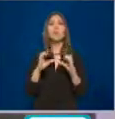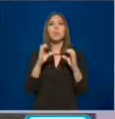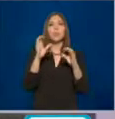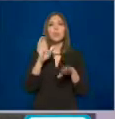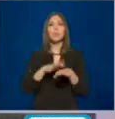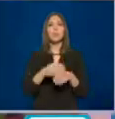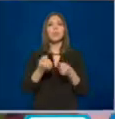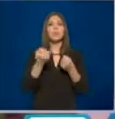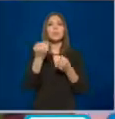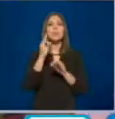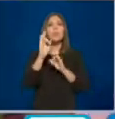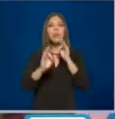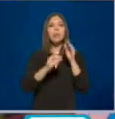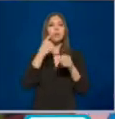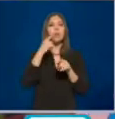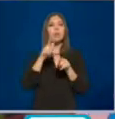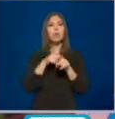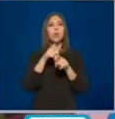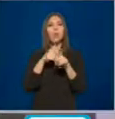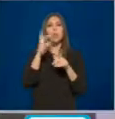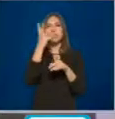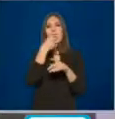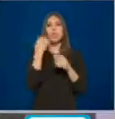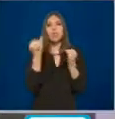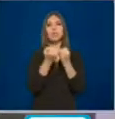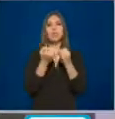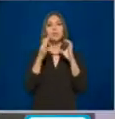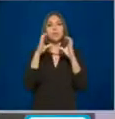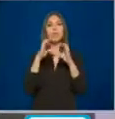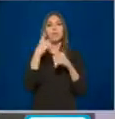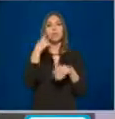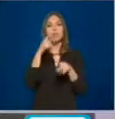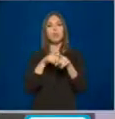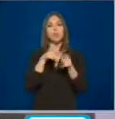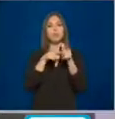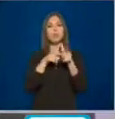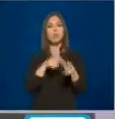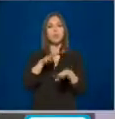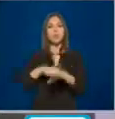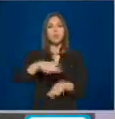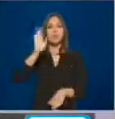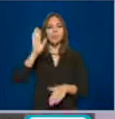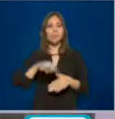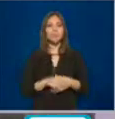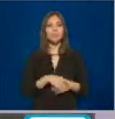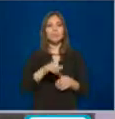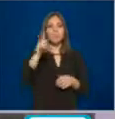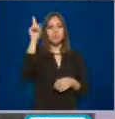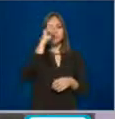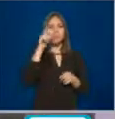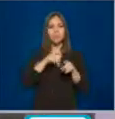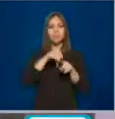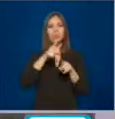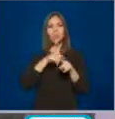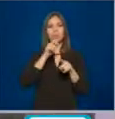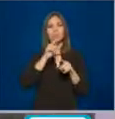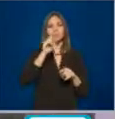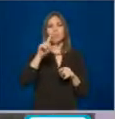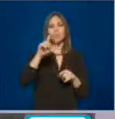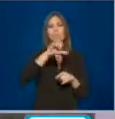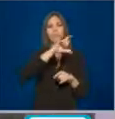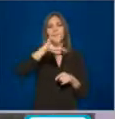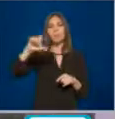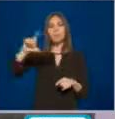y nutrido para que tenga un color lindo, pero sobre todo también protegerlo para que el color permanezca más. Ahí está. Entonces yo recomiendo la línea roja del Viv, que